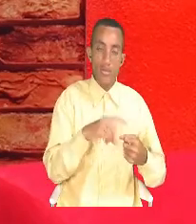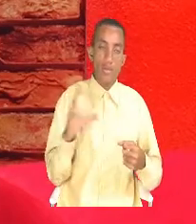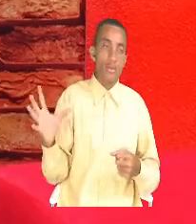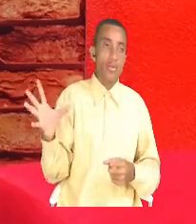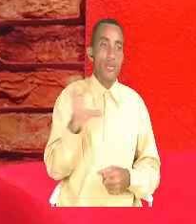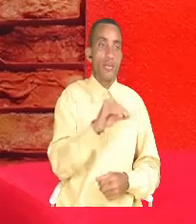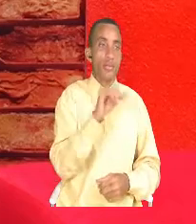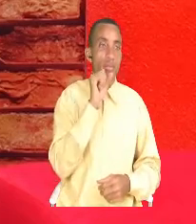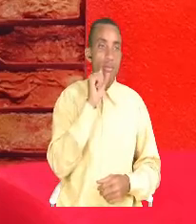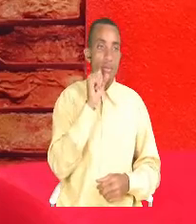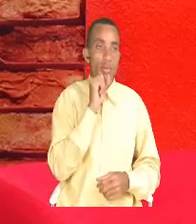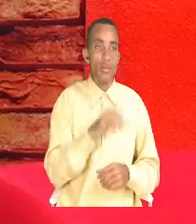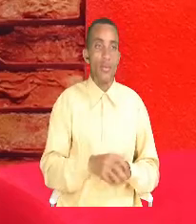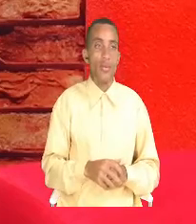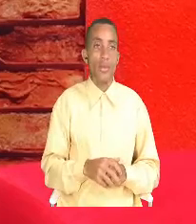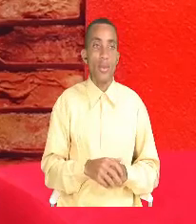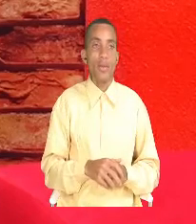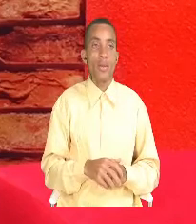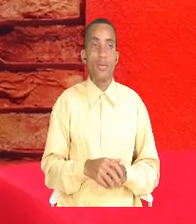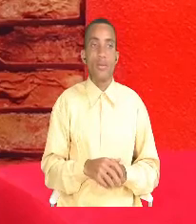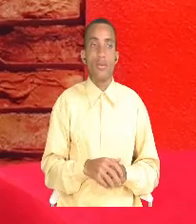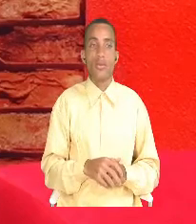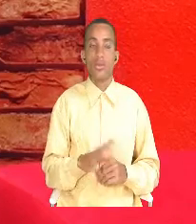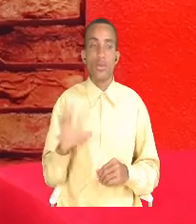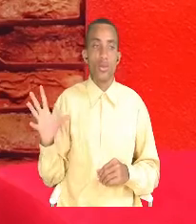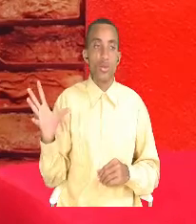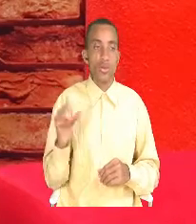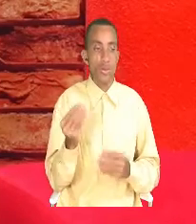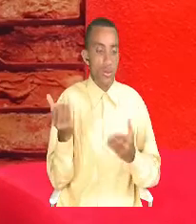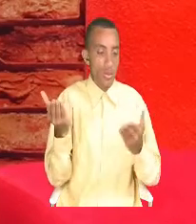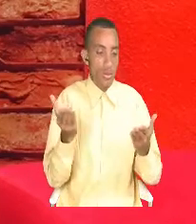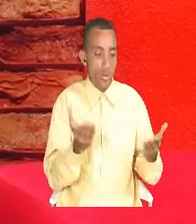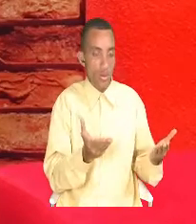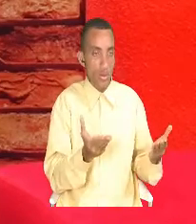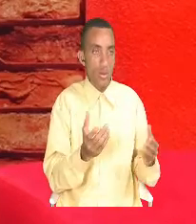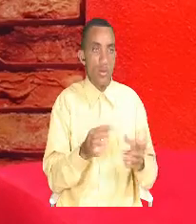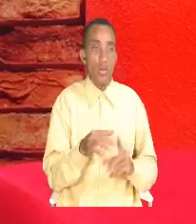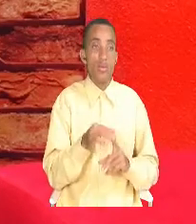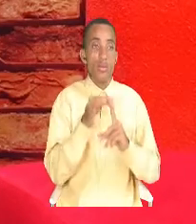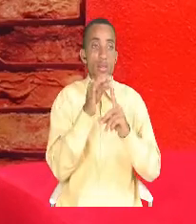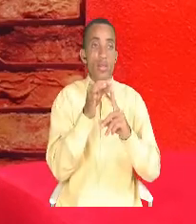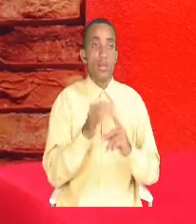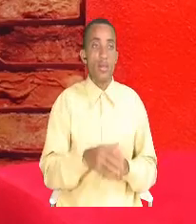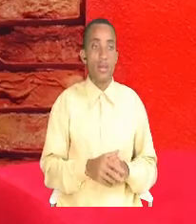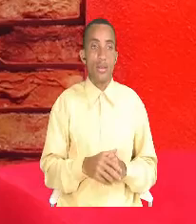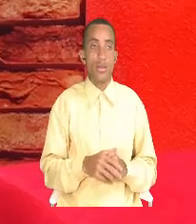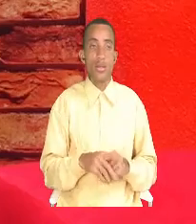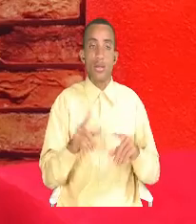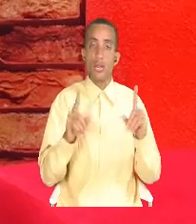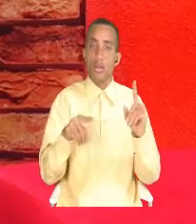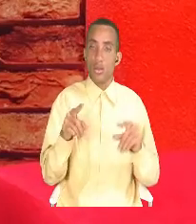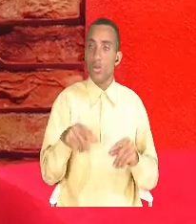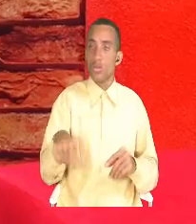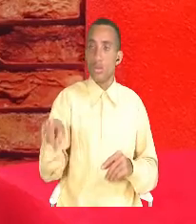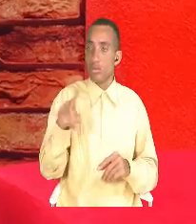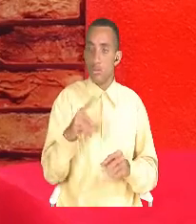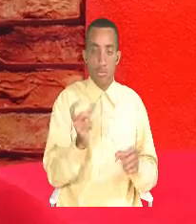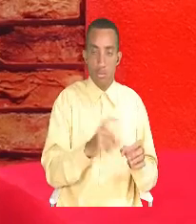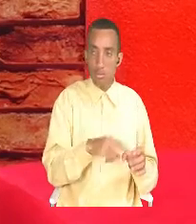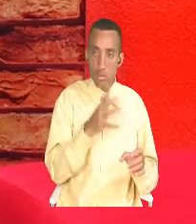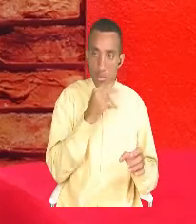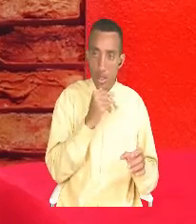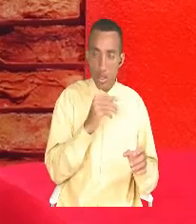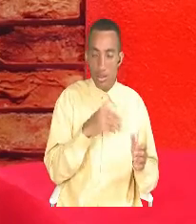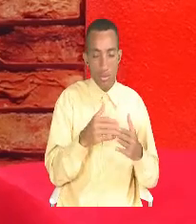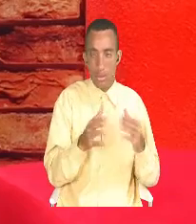barranqueña, y tienen todos los huéspedes tienen una tarifa especial, pero también para los particulares, créanme que ustedes van,